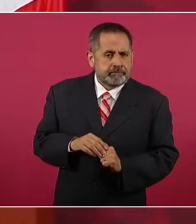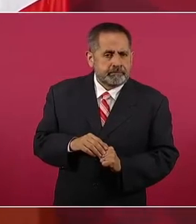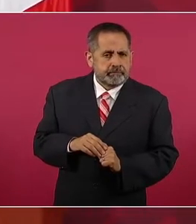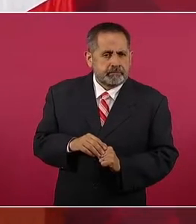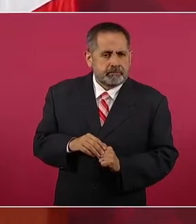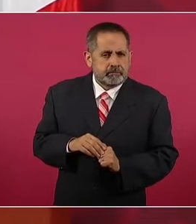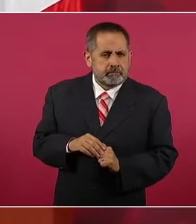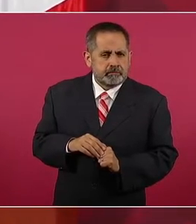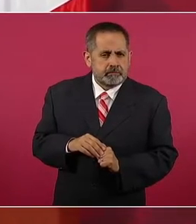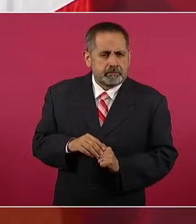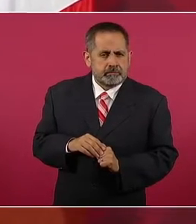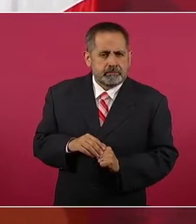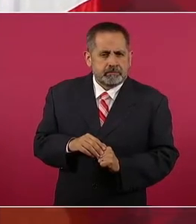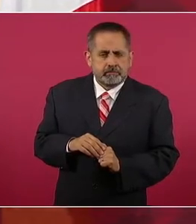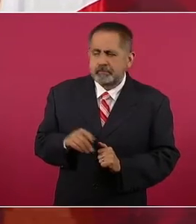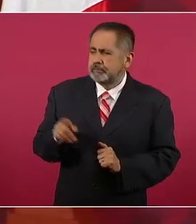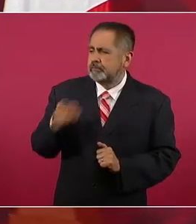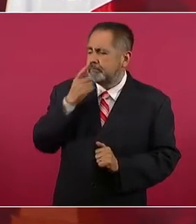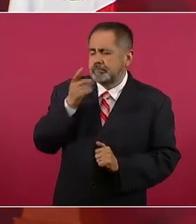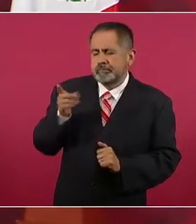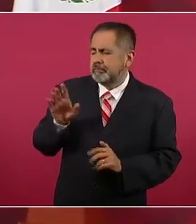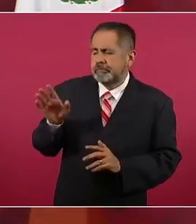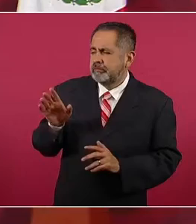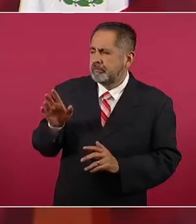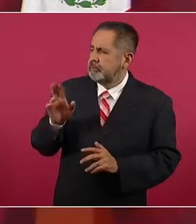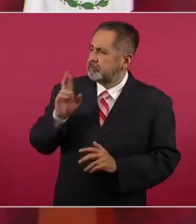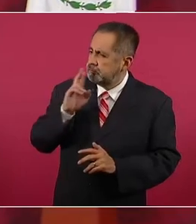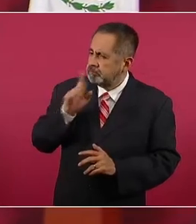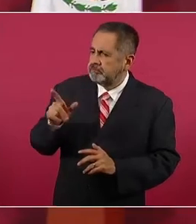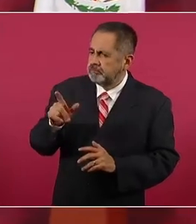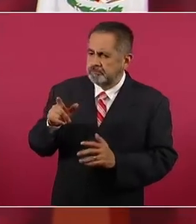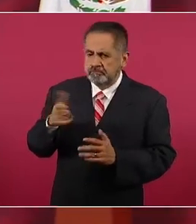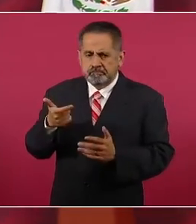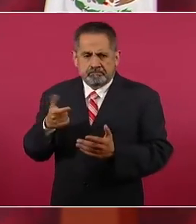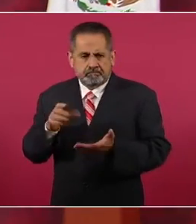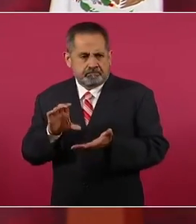Lo que se destina a apoyar